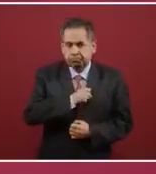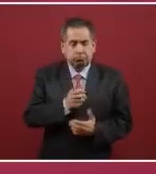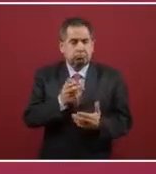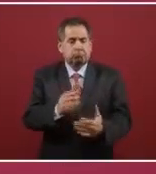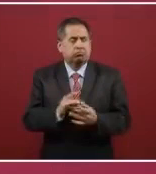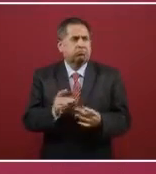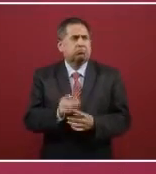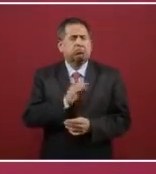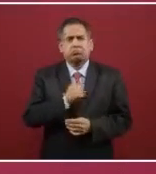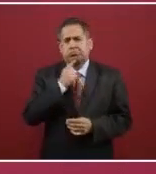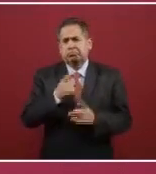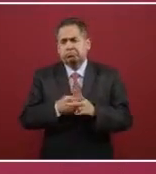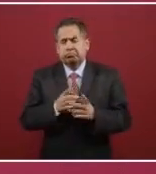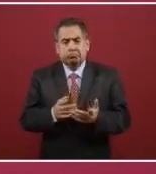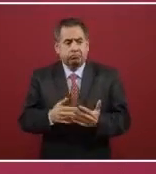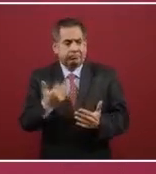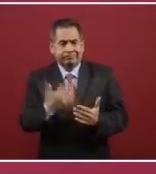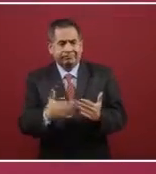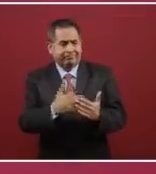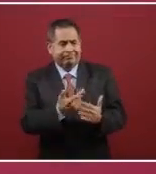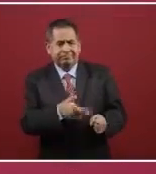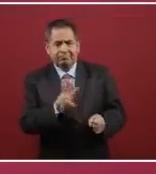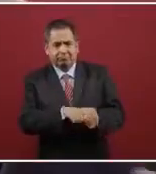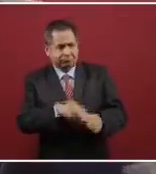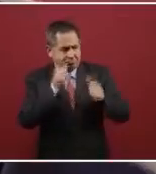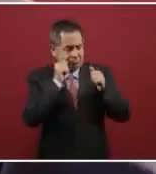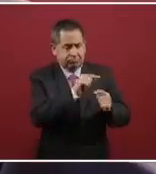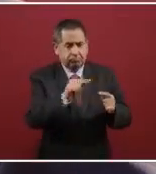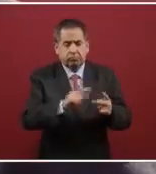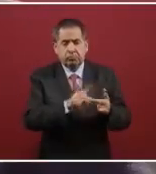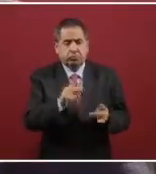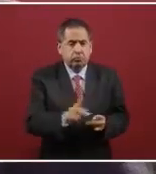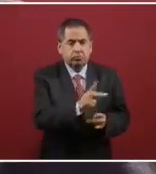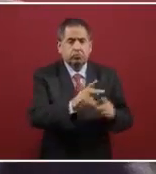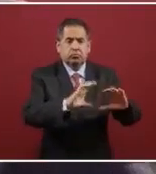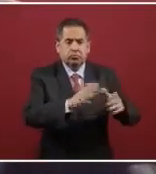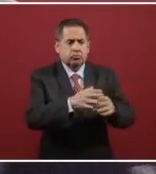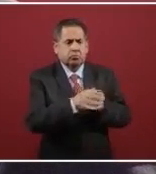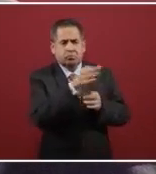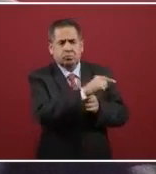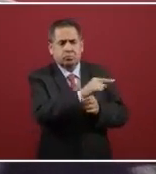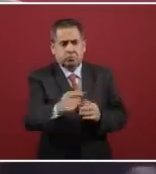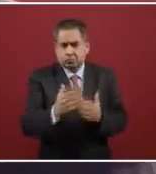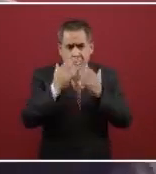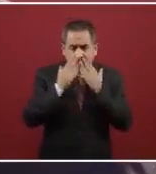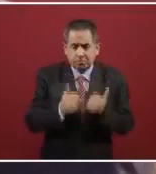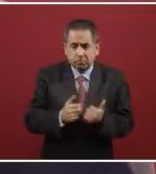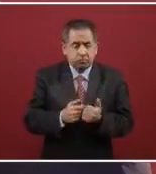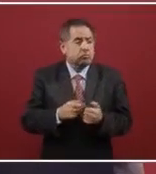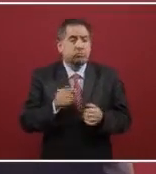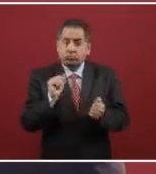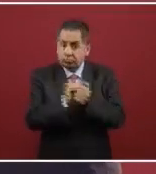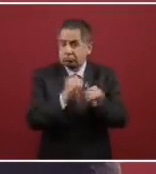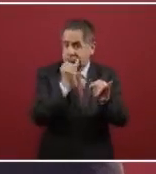Estamos hablando de la falta de atención médica en pueblos, en comunidades apartadas, con